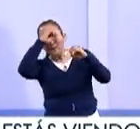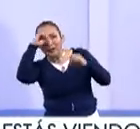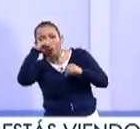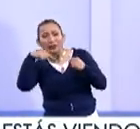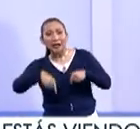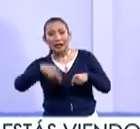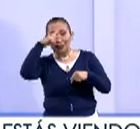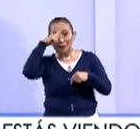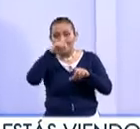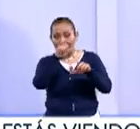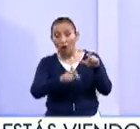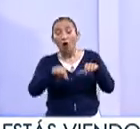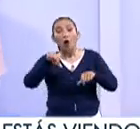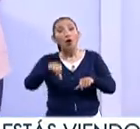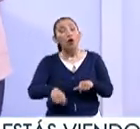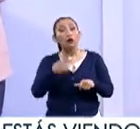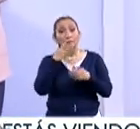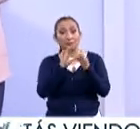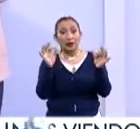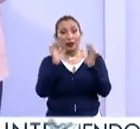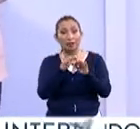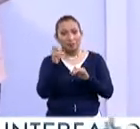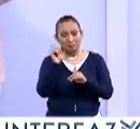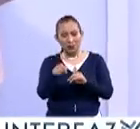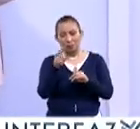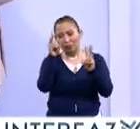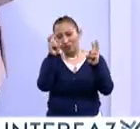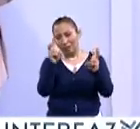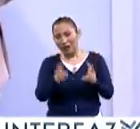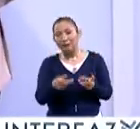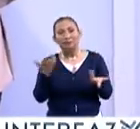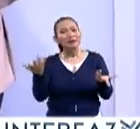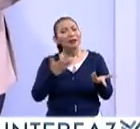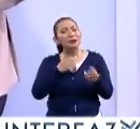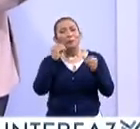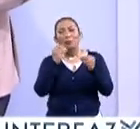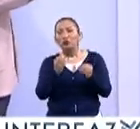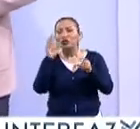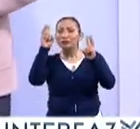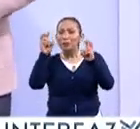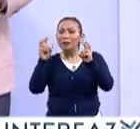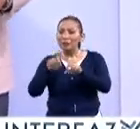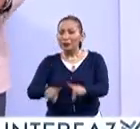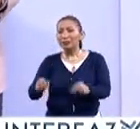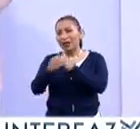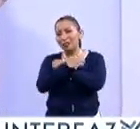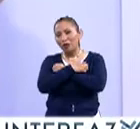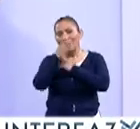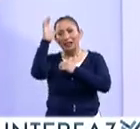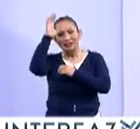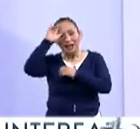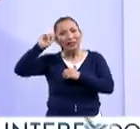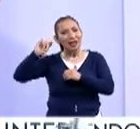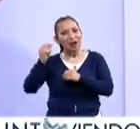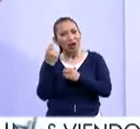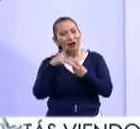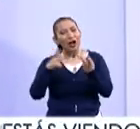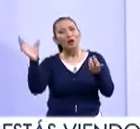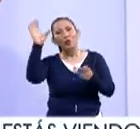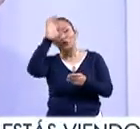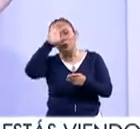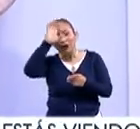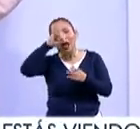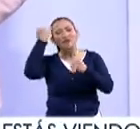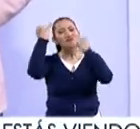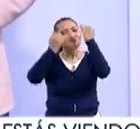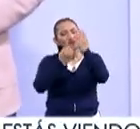de nuestro país y hoy estaremos platicando de eso y tendremos muchos más temas sobre la educación, la ciencia, la tecnología, la cultura,